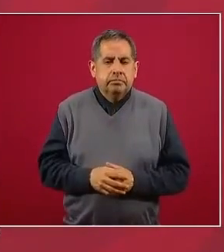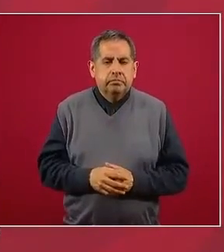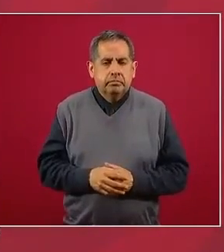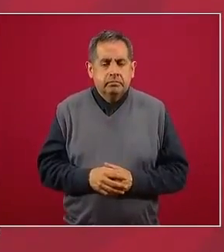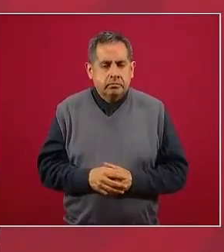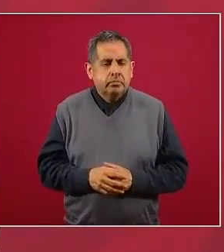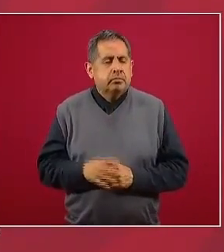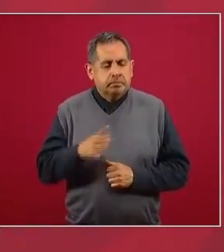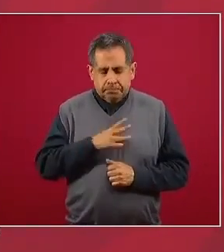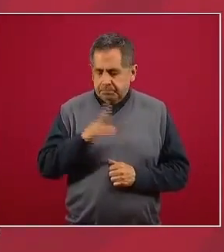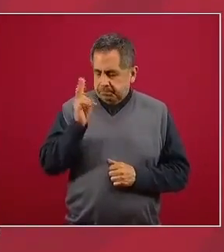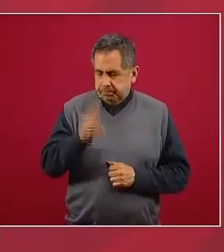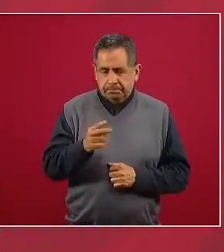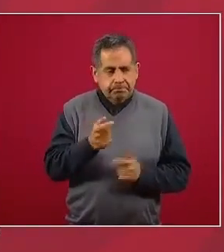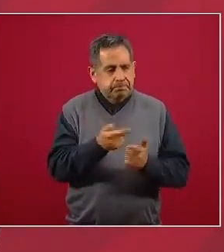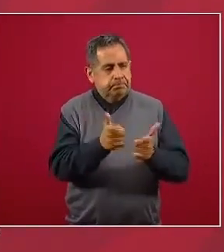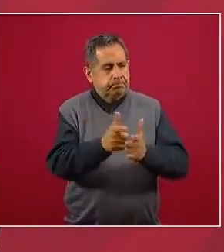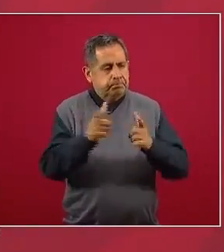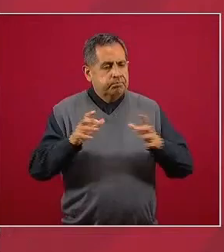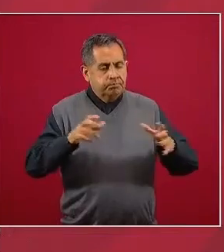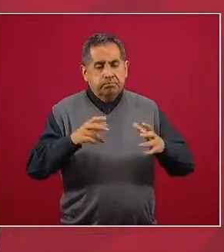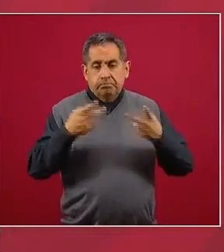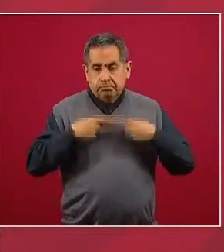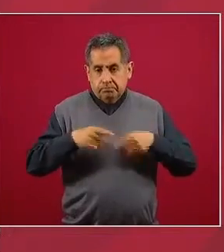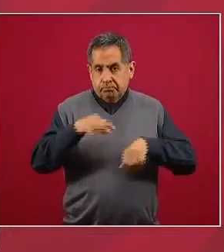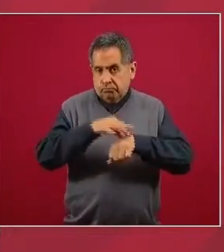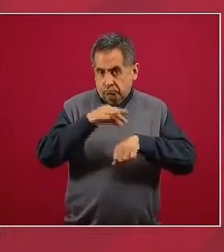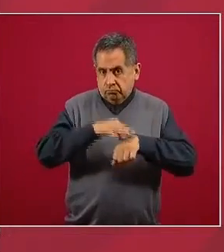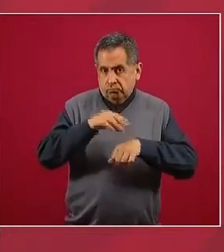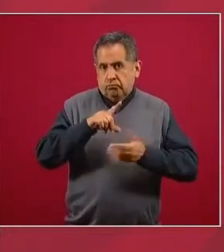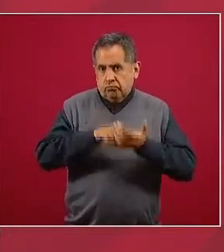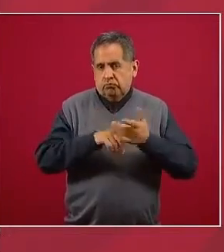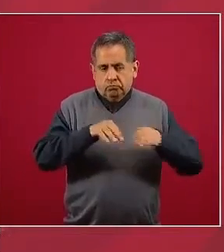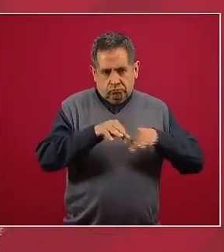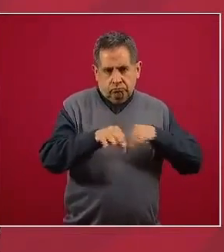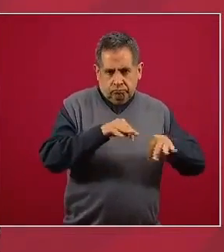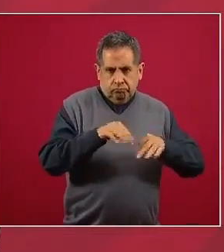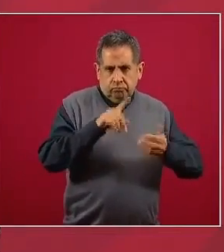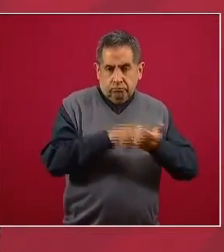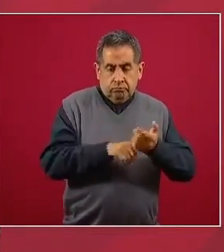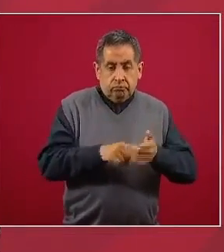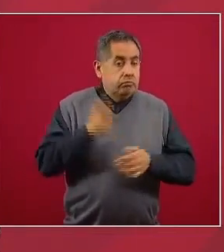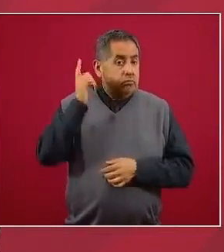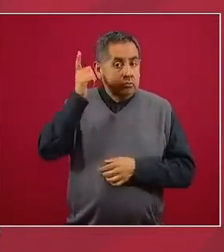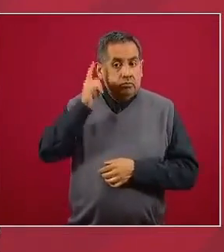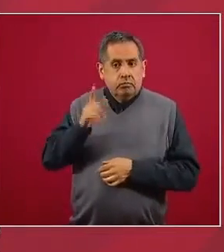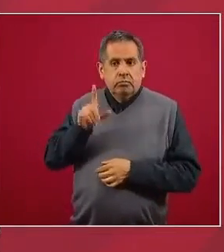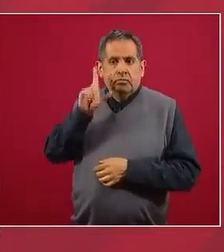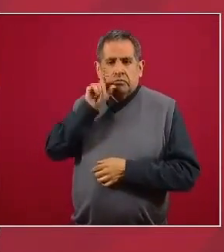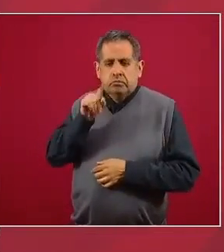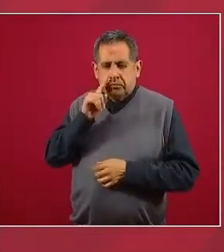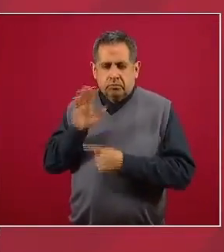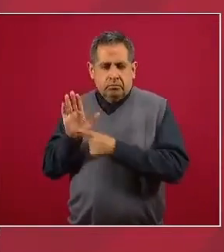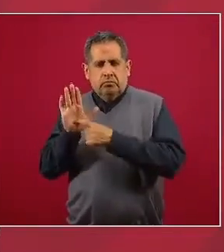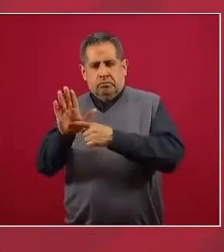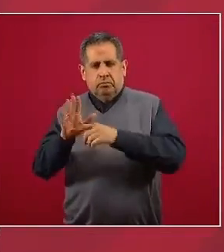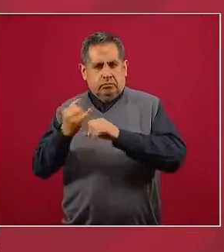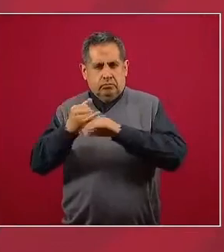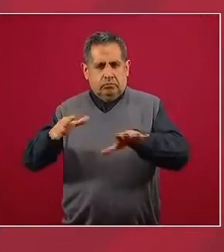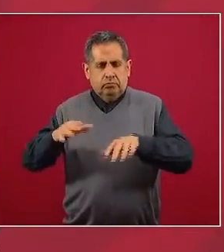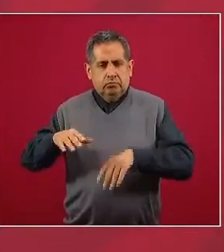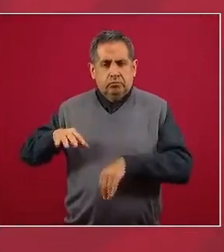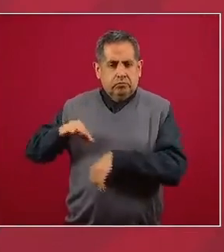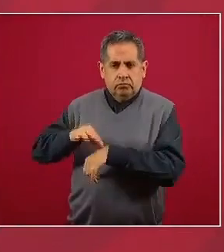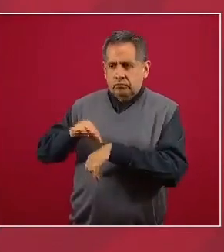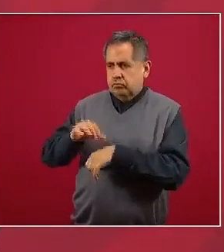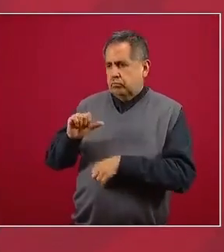Efectivamente, tenemos un conjunto de trabajadoras y trabajadores del sector salud. Espero que mañana vamos a lograr presentar el informe que anunció